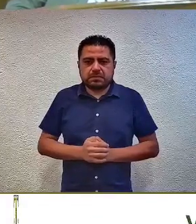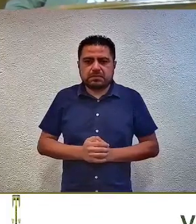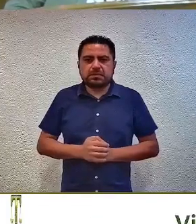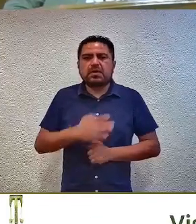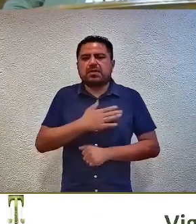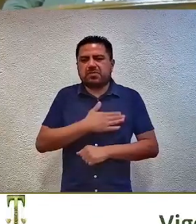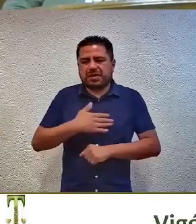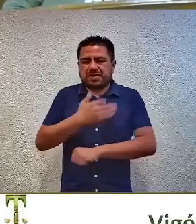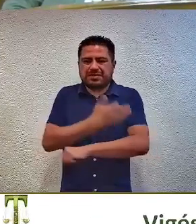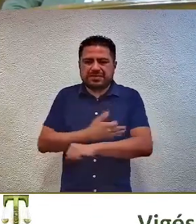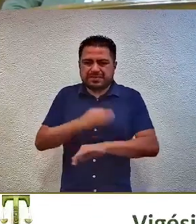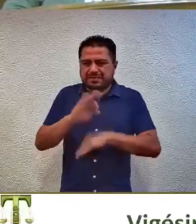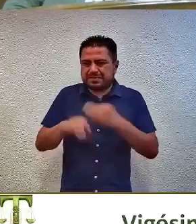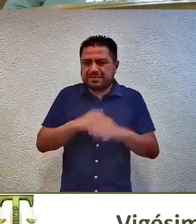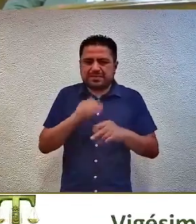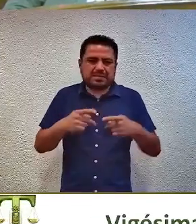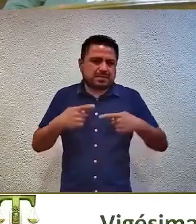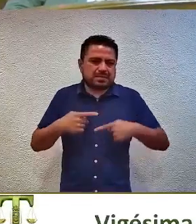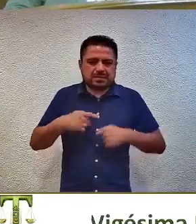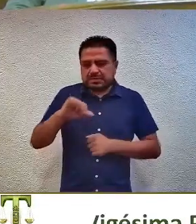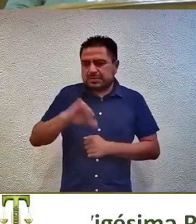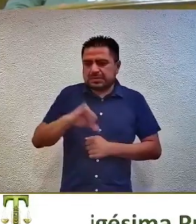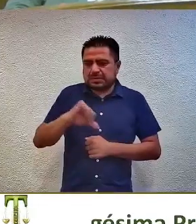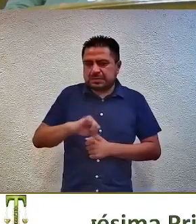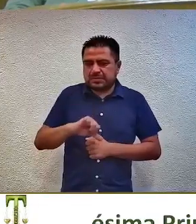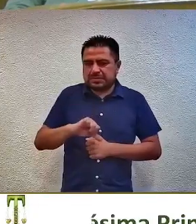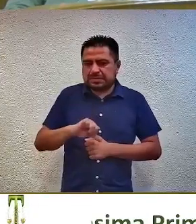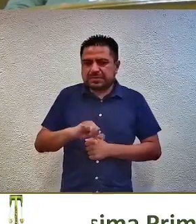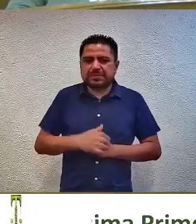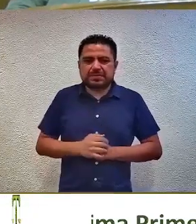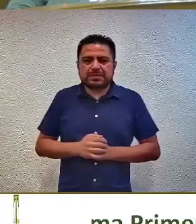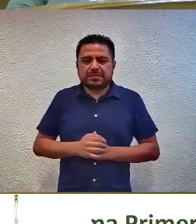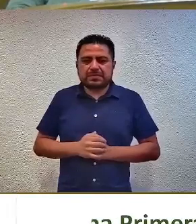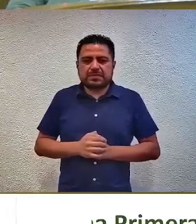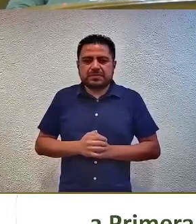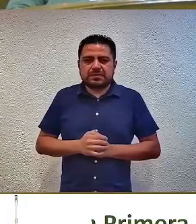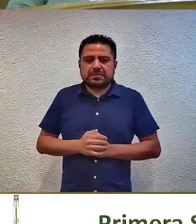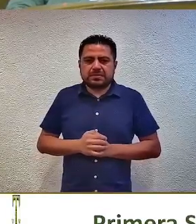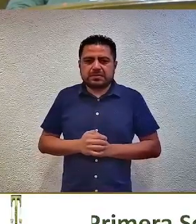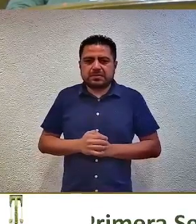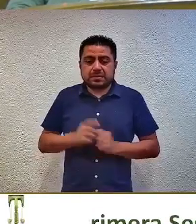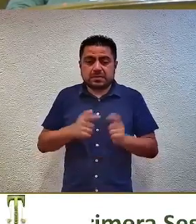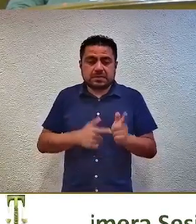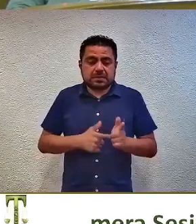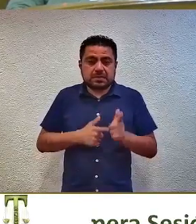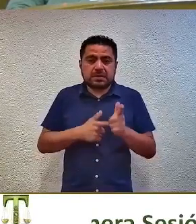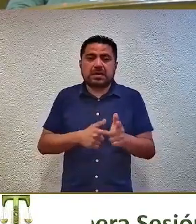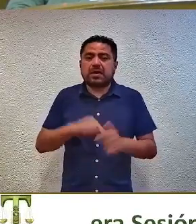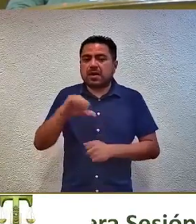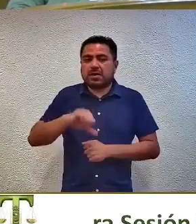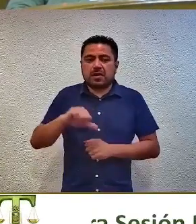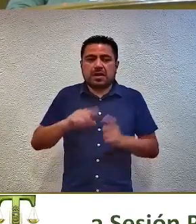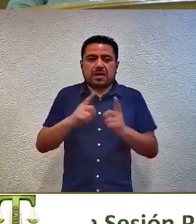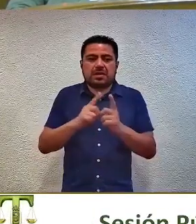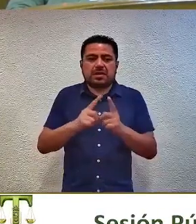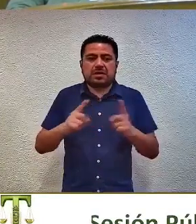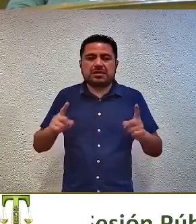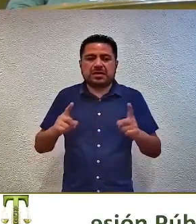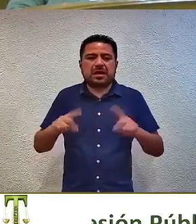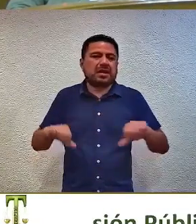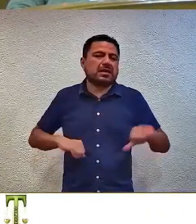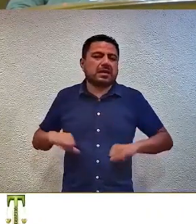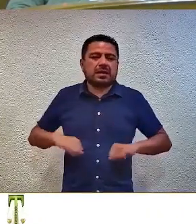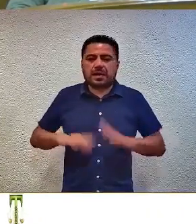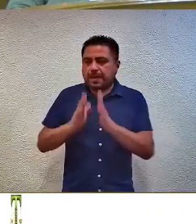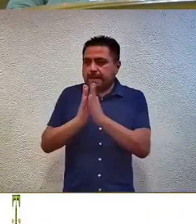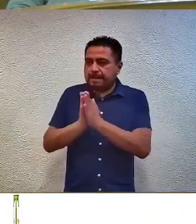Buenas tardes a todas y a todos los presentes. Para continuar con el desarrollo de la sesión, solicito